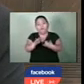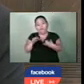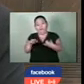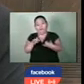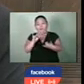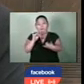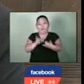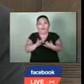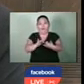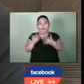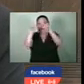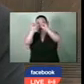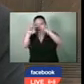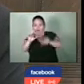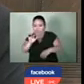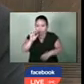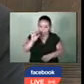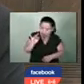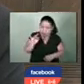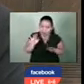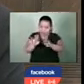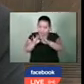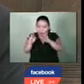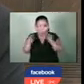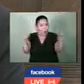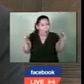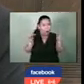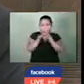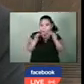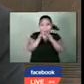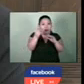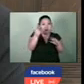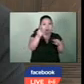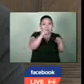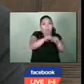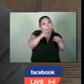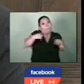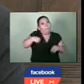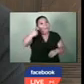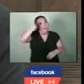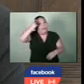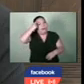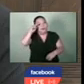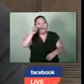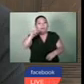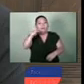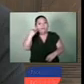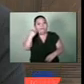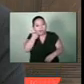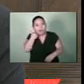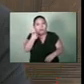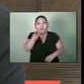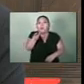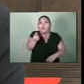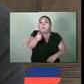a veces a una copia de idéntica a la de la institución financiera. Entonces ellos terminan poniendo su usuario y